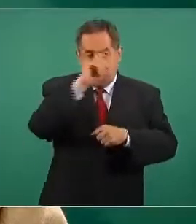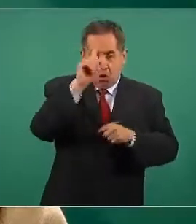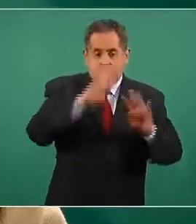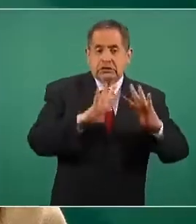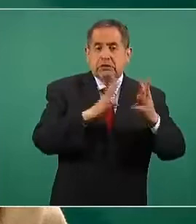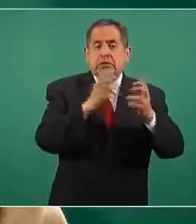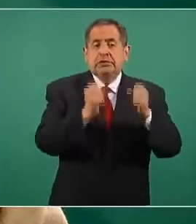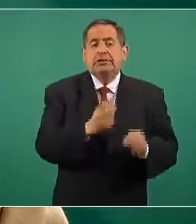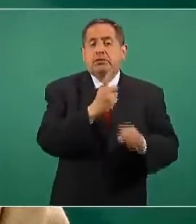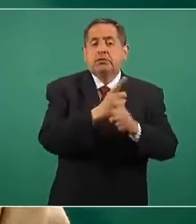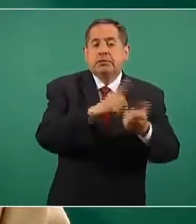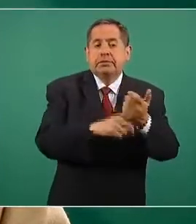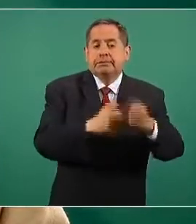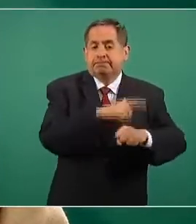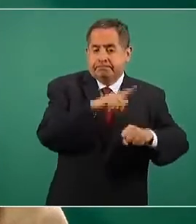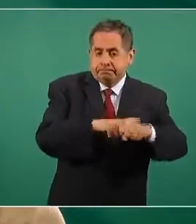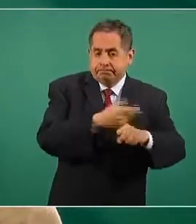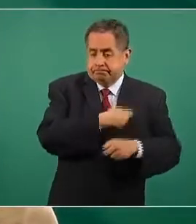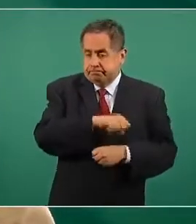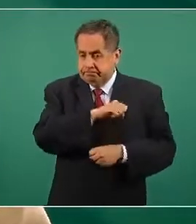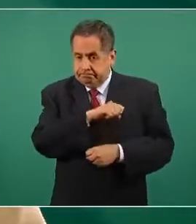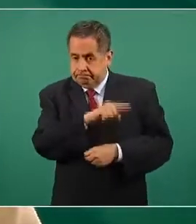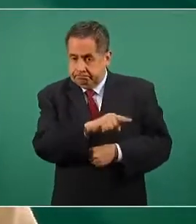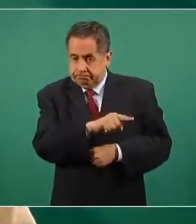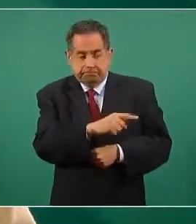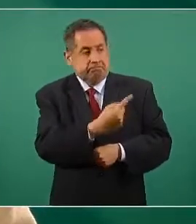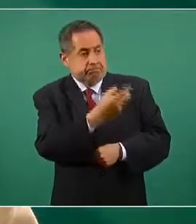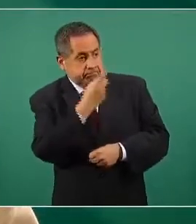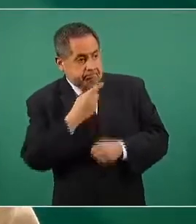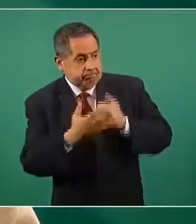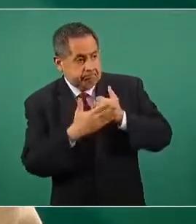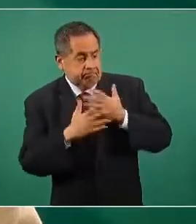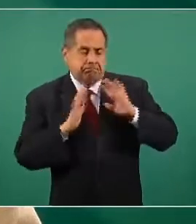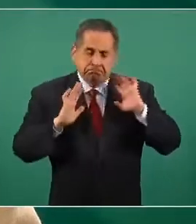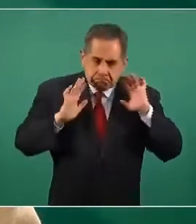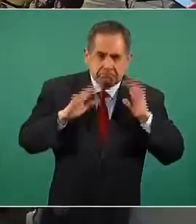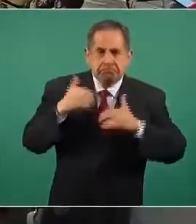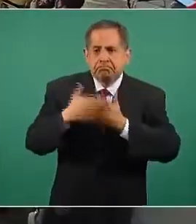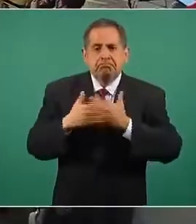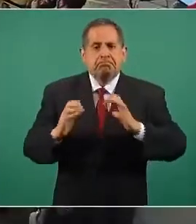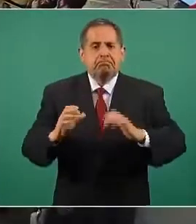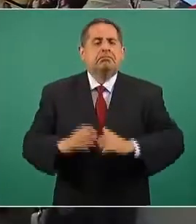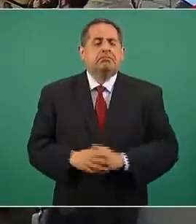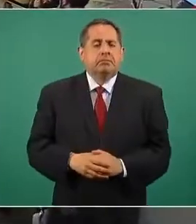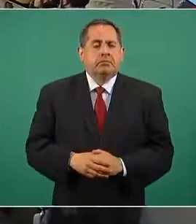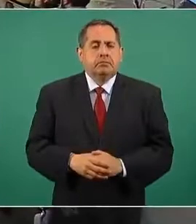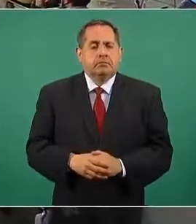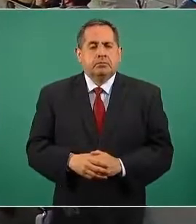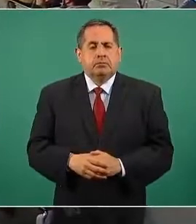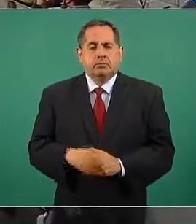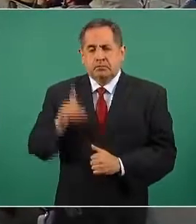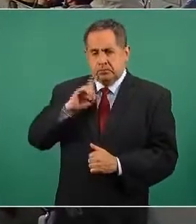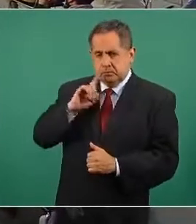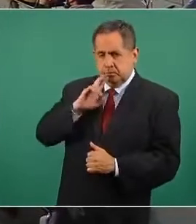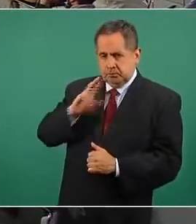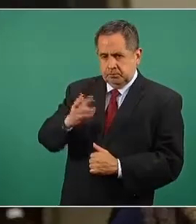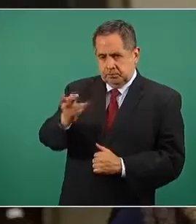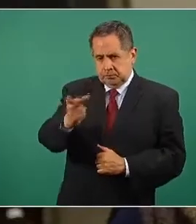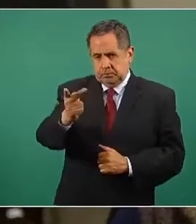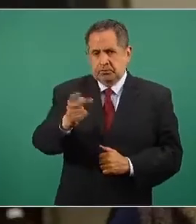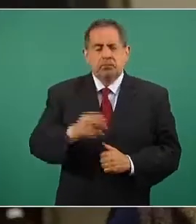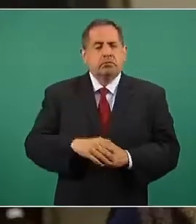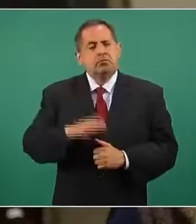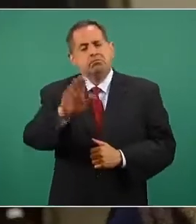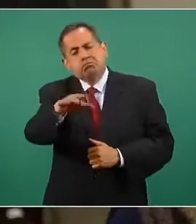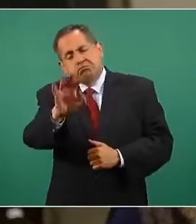materia de la responsabilidad de cada uno de nosotros para cuidarnos. En ese sentido, secretaria, ¿se buscaría reforzar